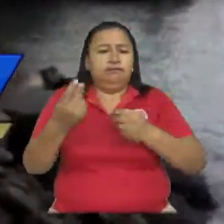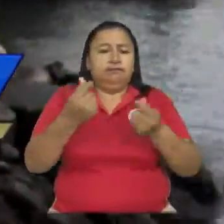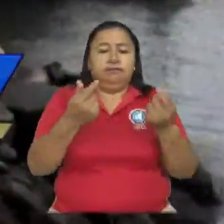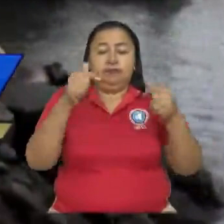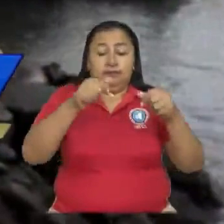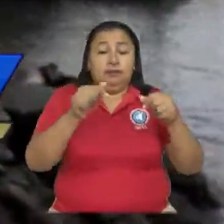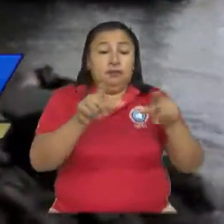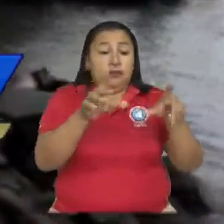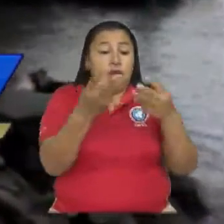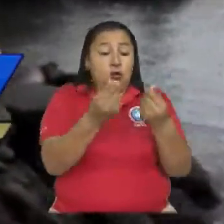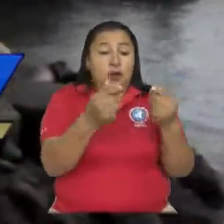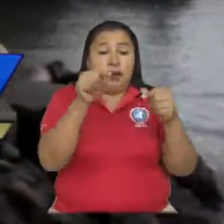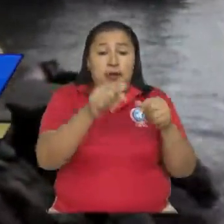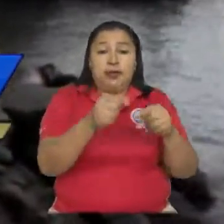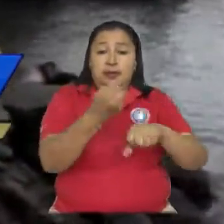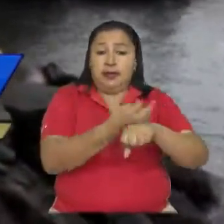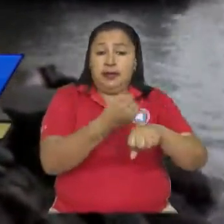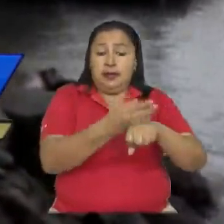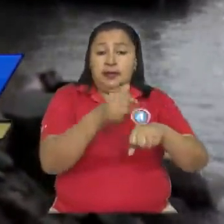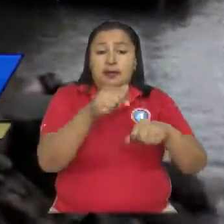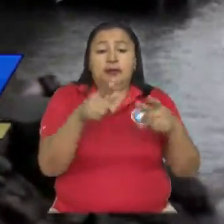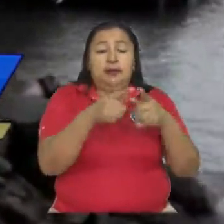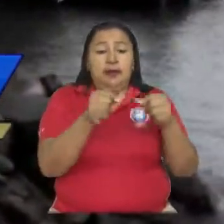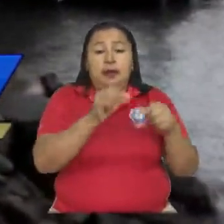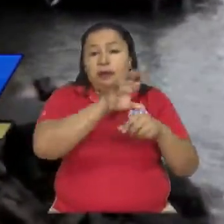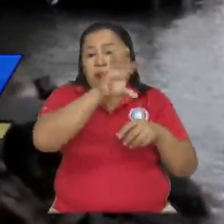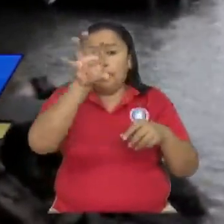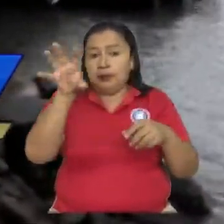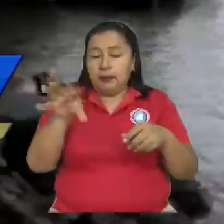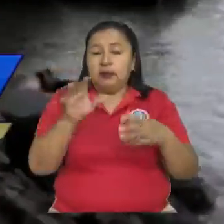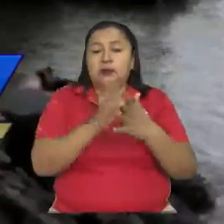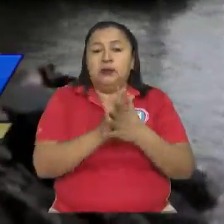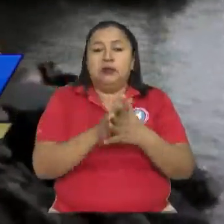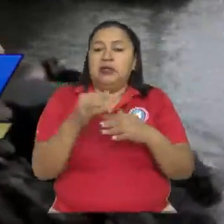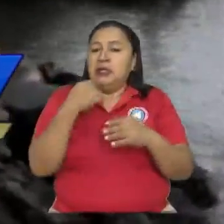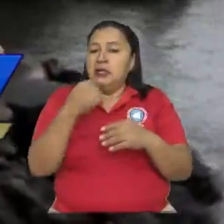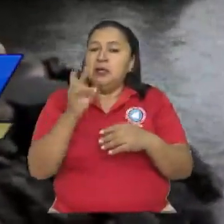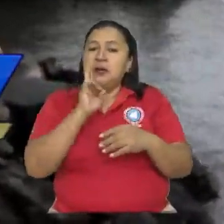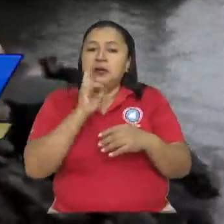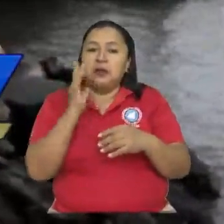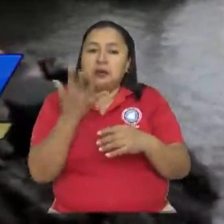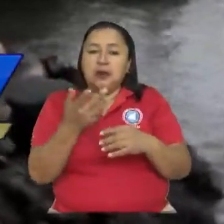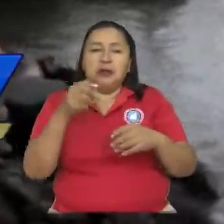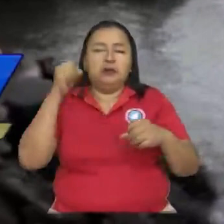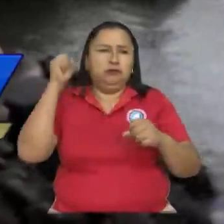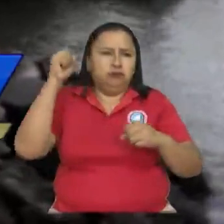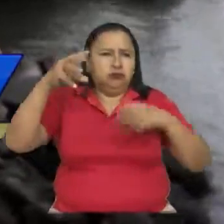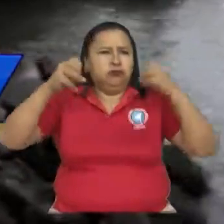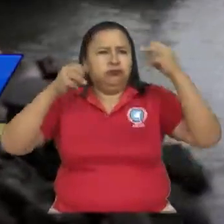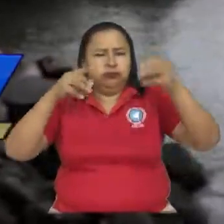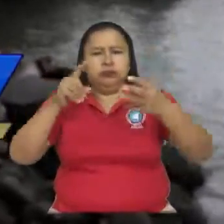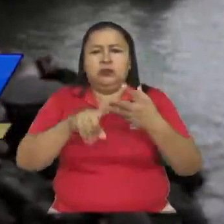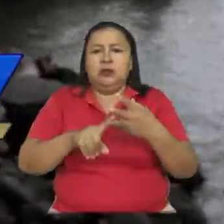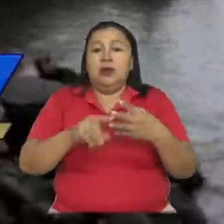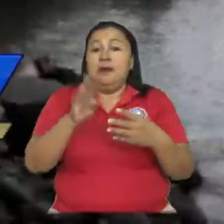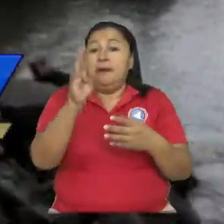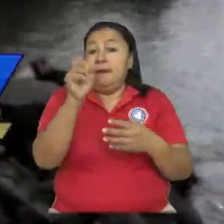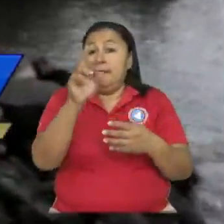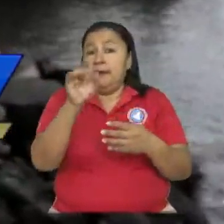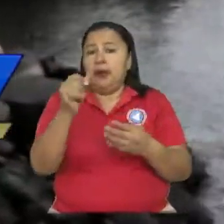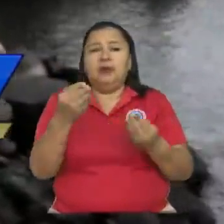local. Ya te comentaba un poco, ¿verdad? Los restaurantes, las discotecas, los bares también